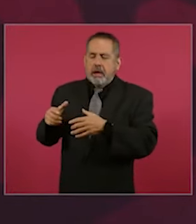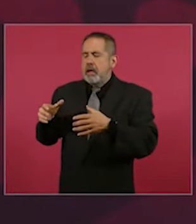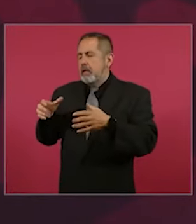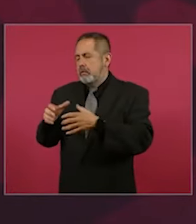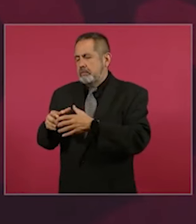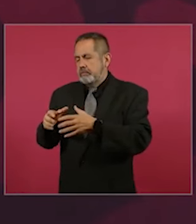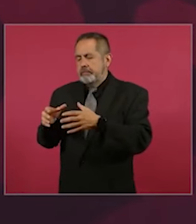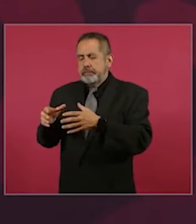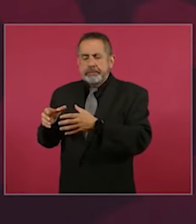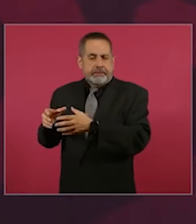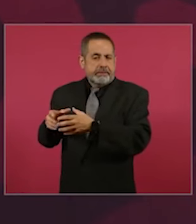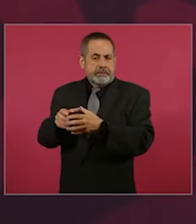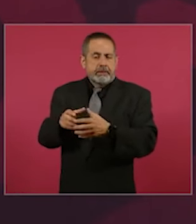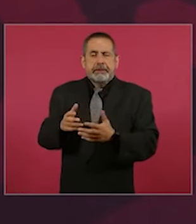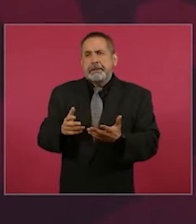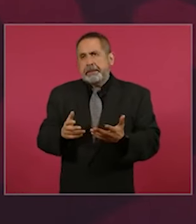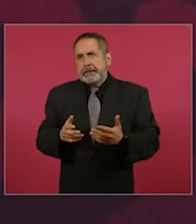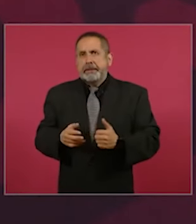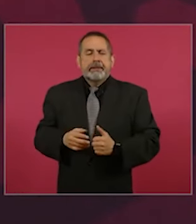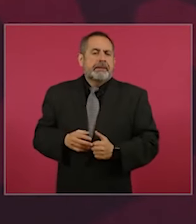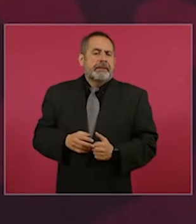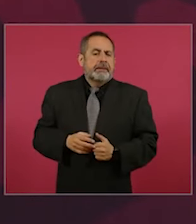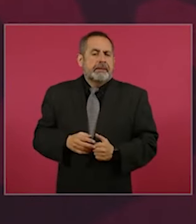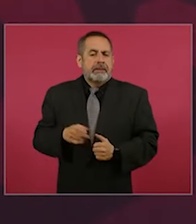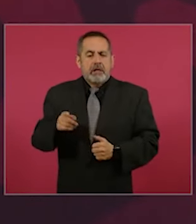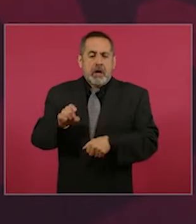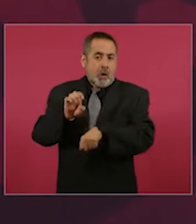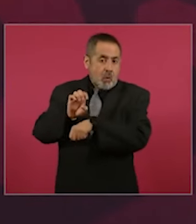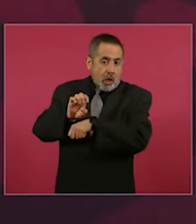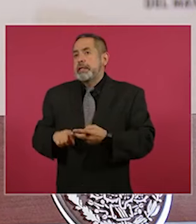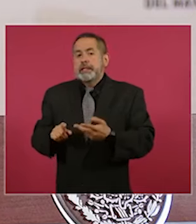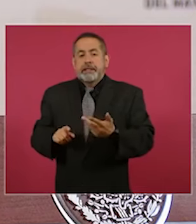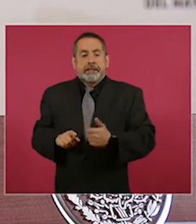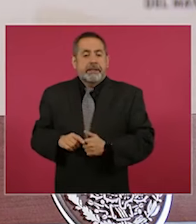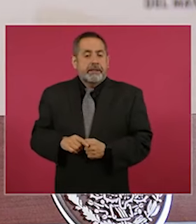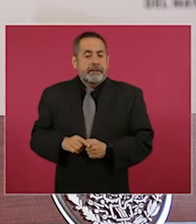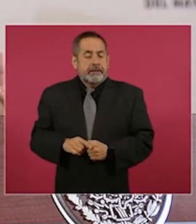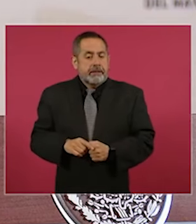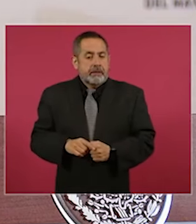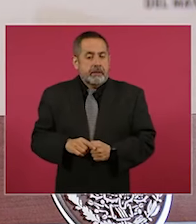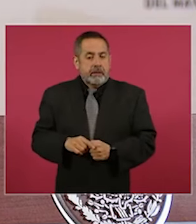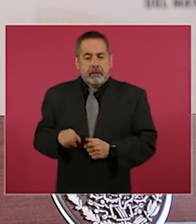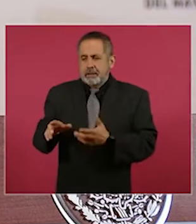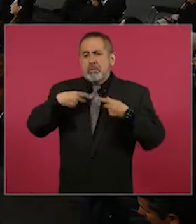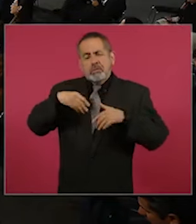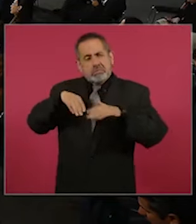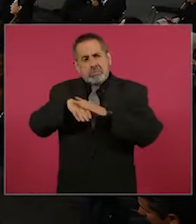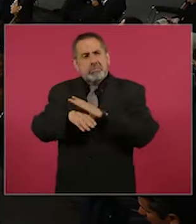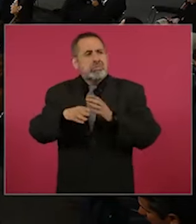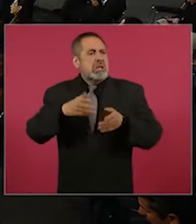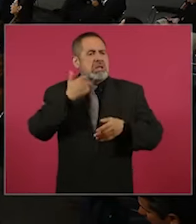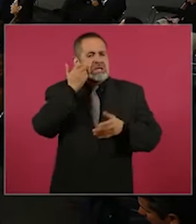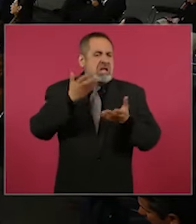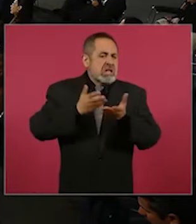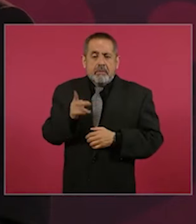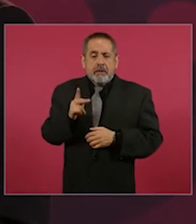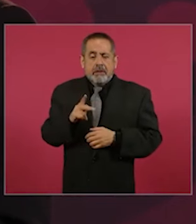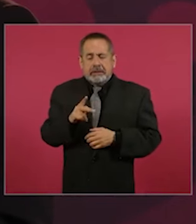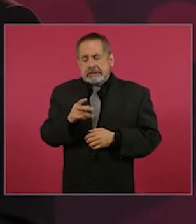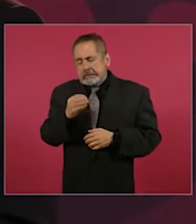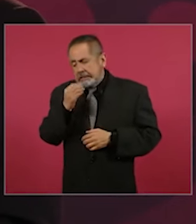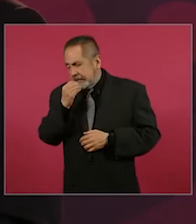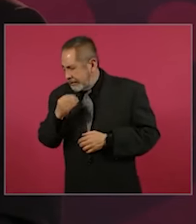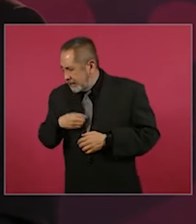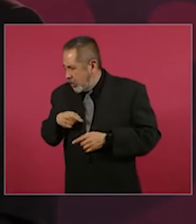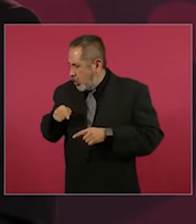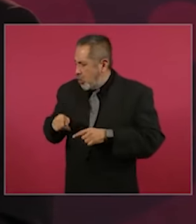guatemaltecos de Ecuador Eh no salgan cuando el presidente López Obrador habla